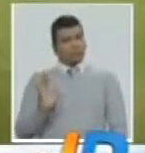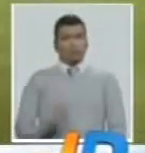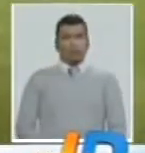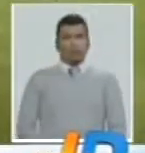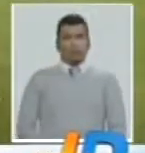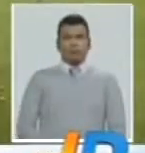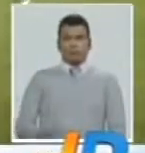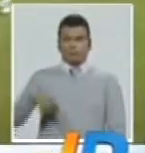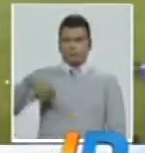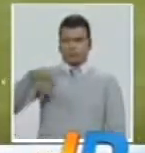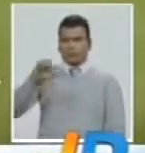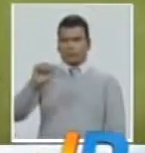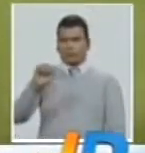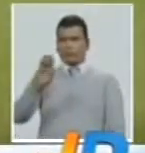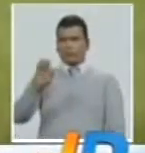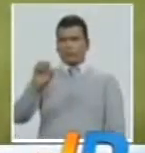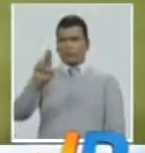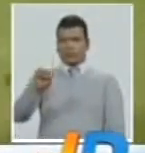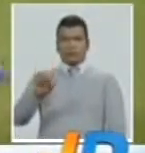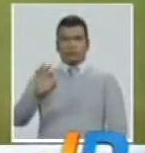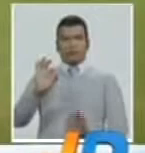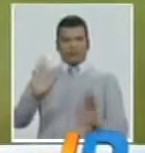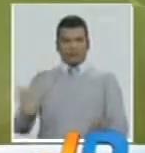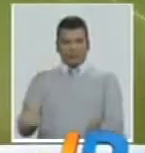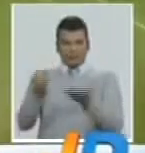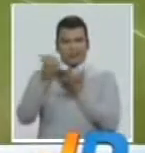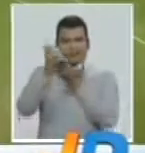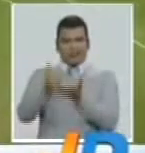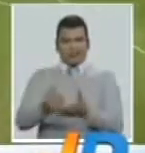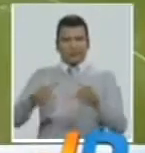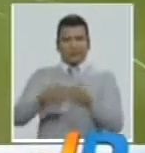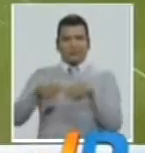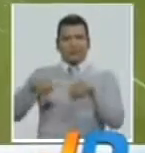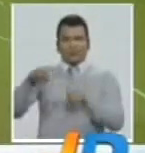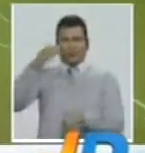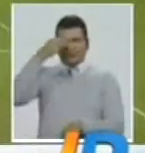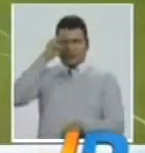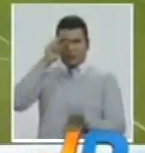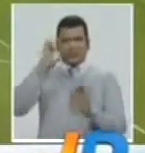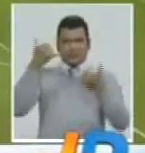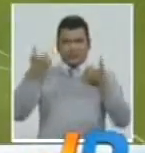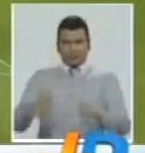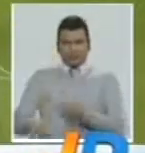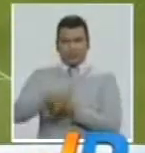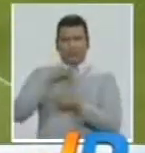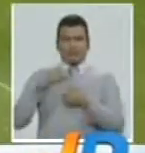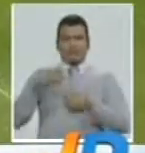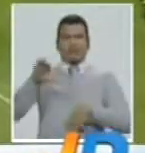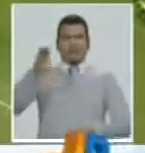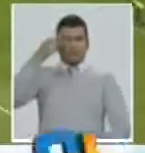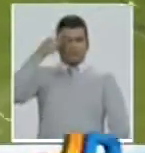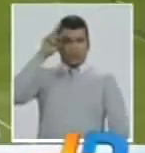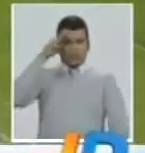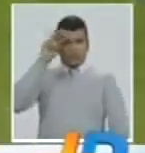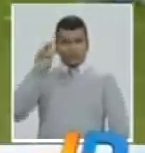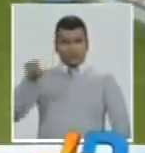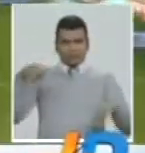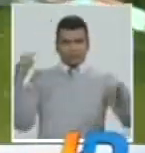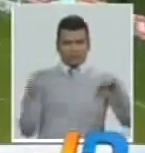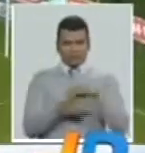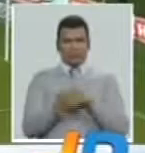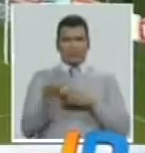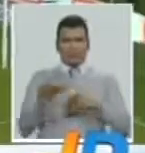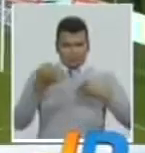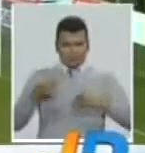Dorlan Pavón le dio la clasificación a los Rayados de Monterrey a la final de la Liguilla Mexicana, al anotar el único gol del encuentro con